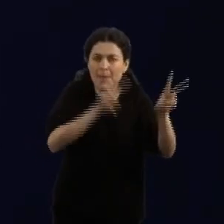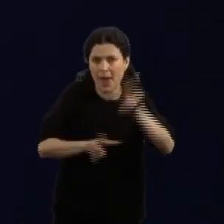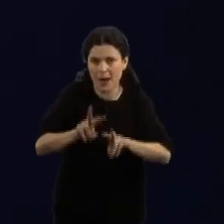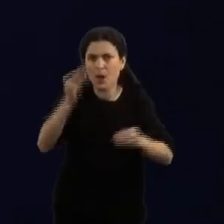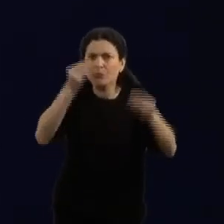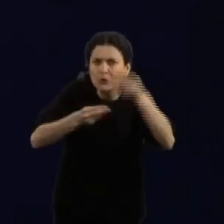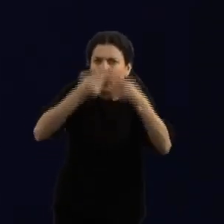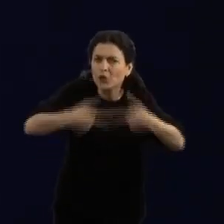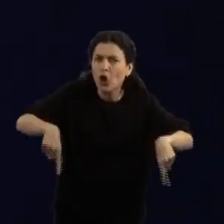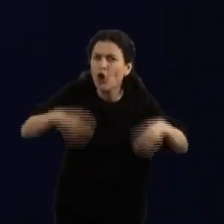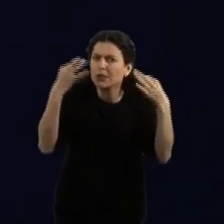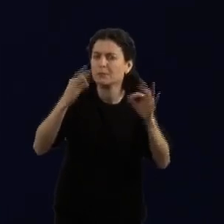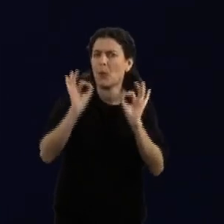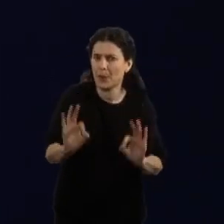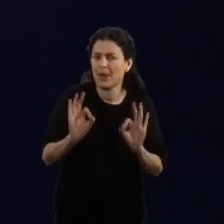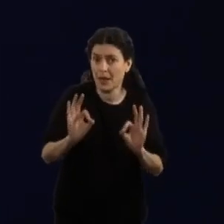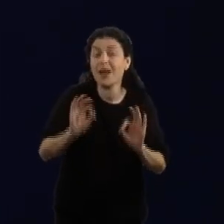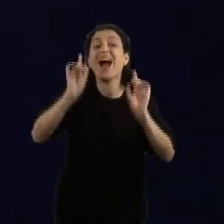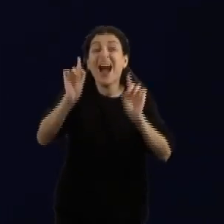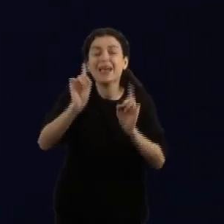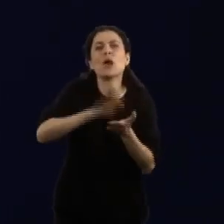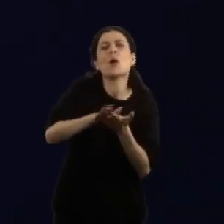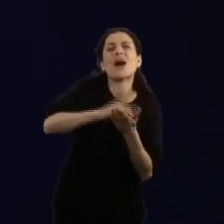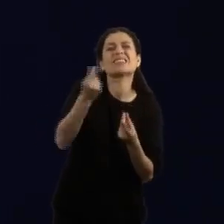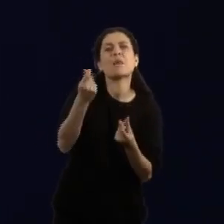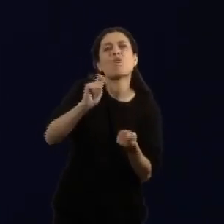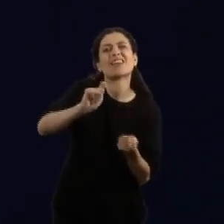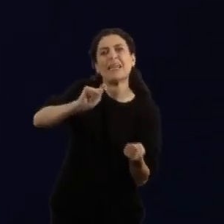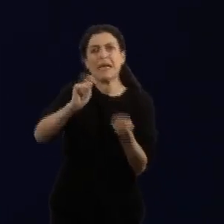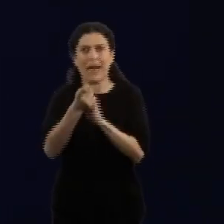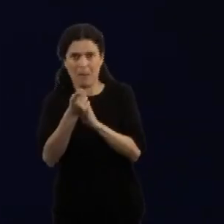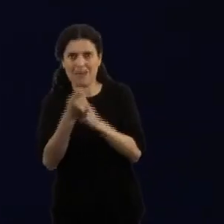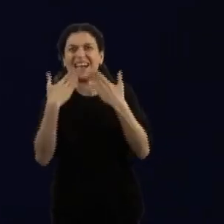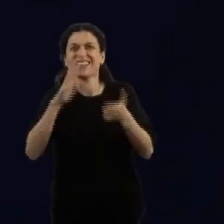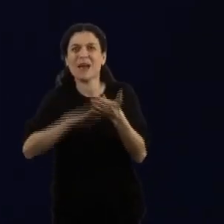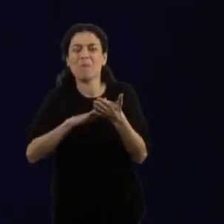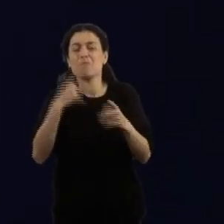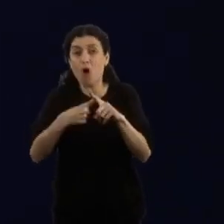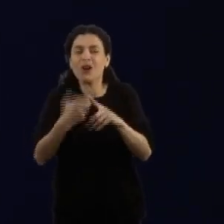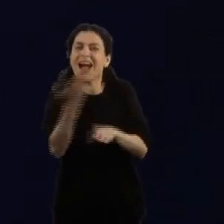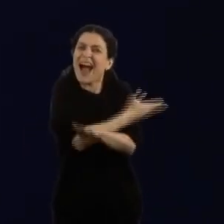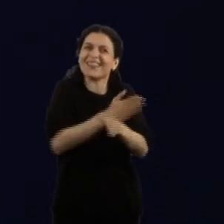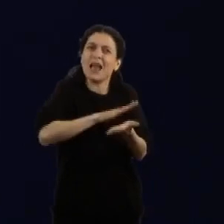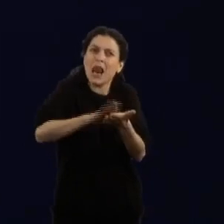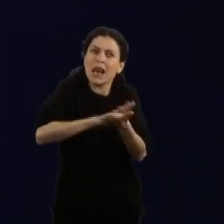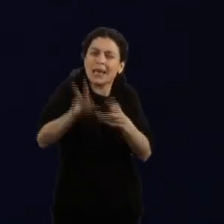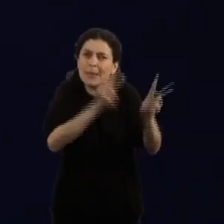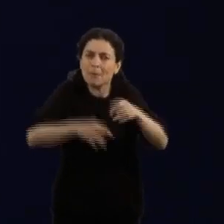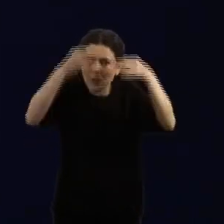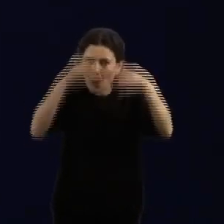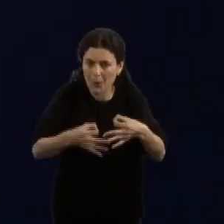cambiar la composición y por eso varía la base monetaria. Ahora, más allá de eso, además cambió